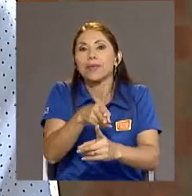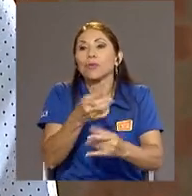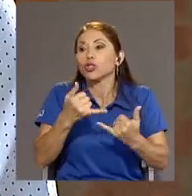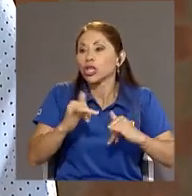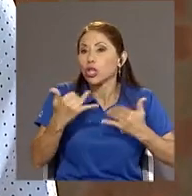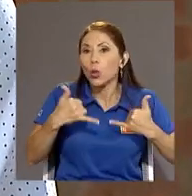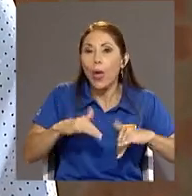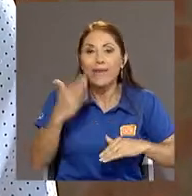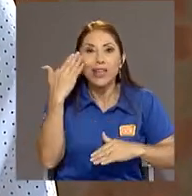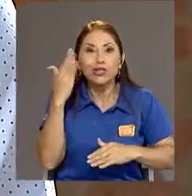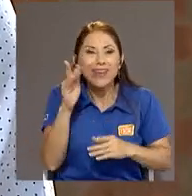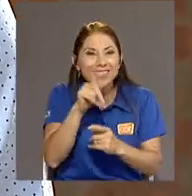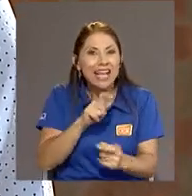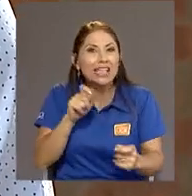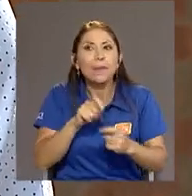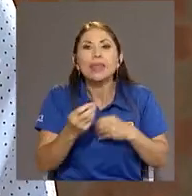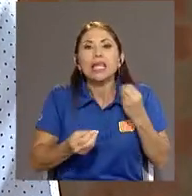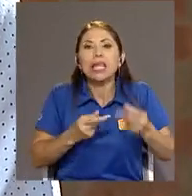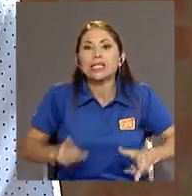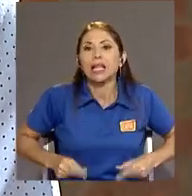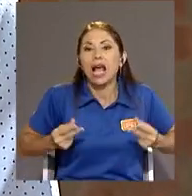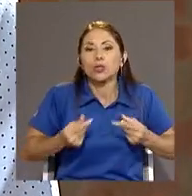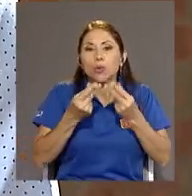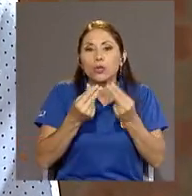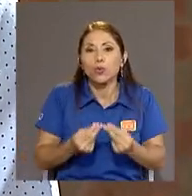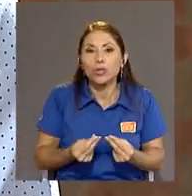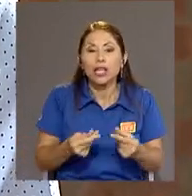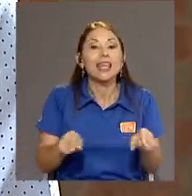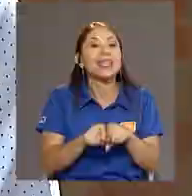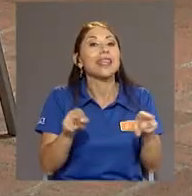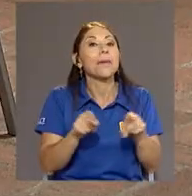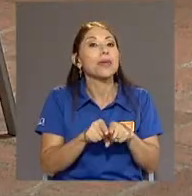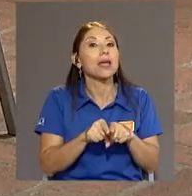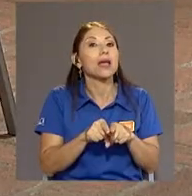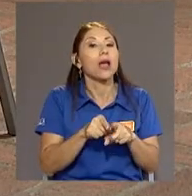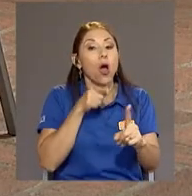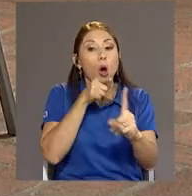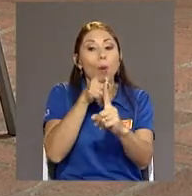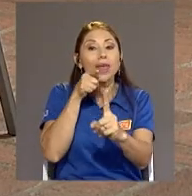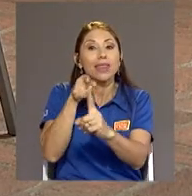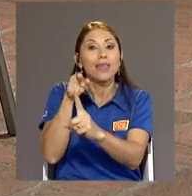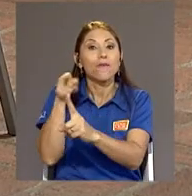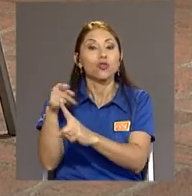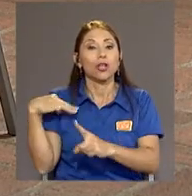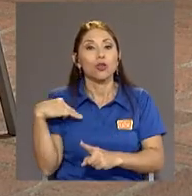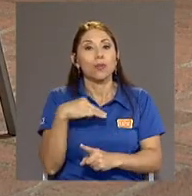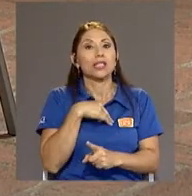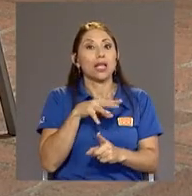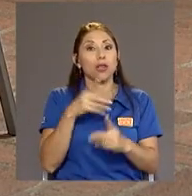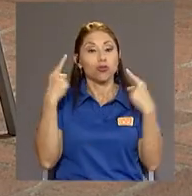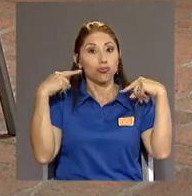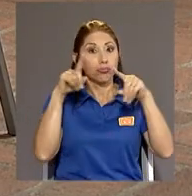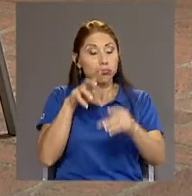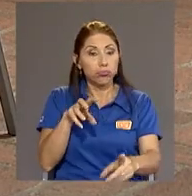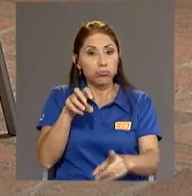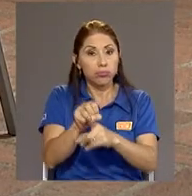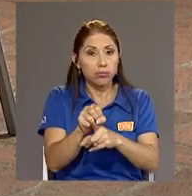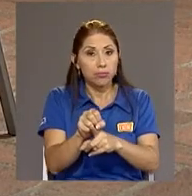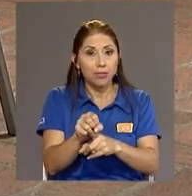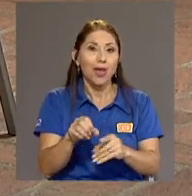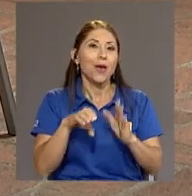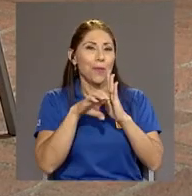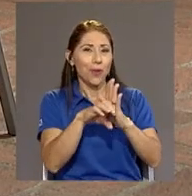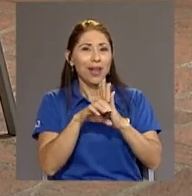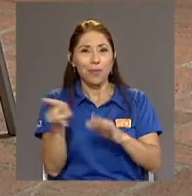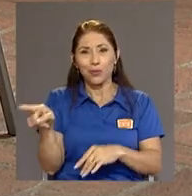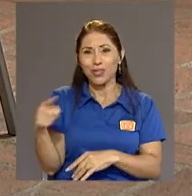gasto presupuestario realmente y el cumplimiento de objetivos de las instancias ministeriales? Hay algunos casos, precisamente como el país que usted estaba contando, que